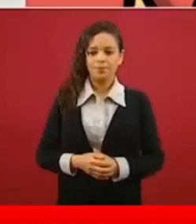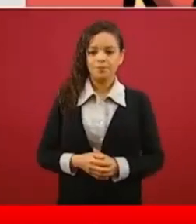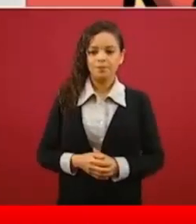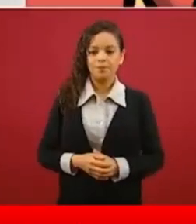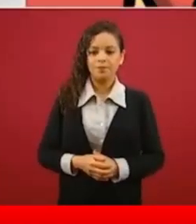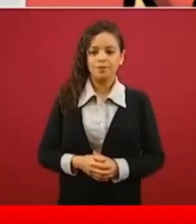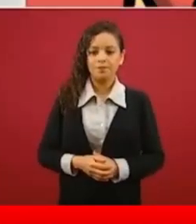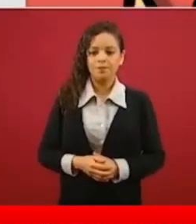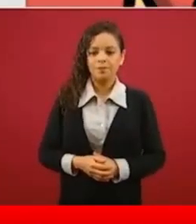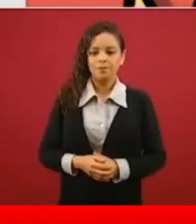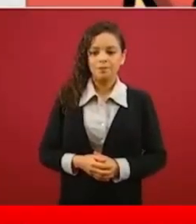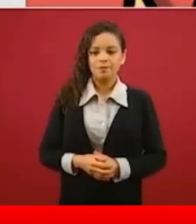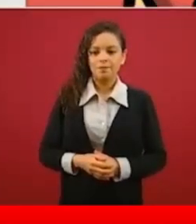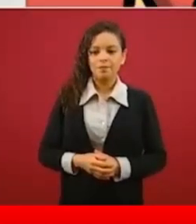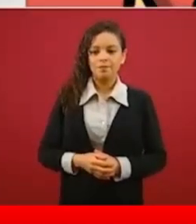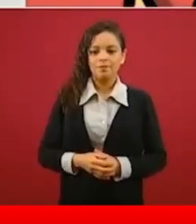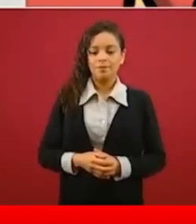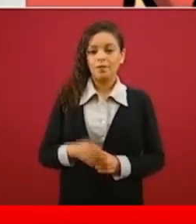vacunación